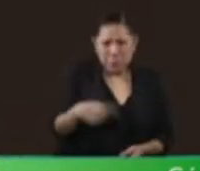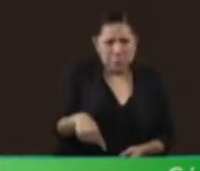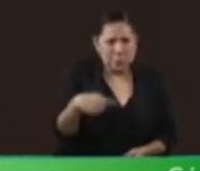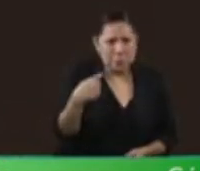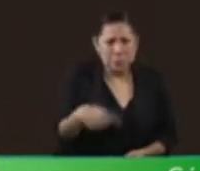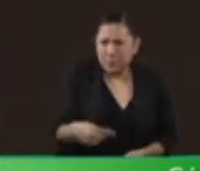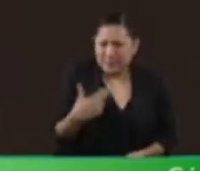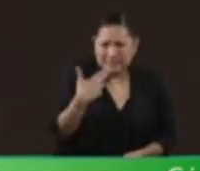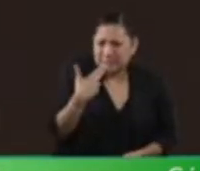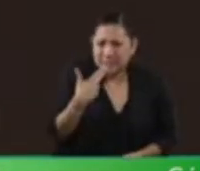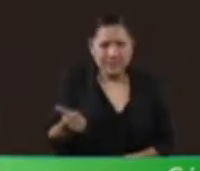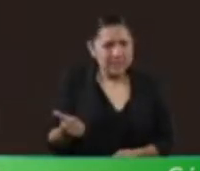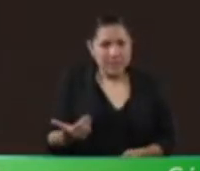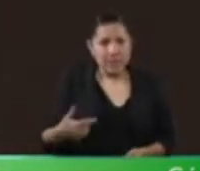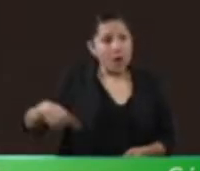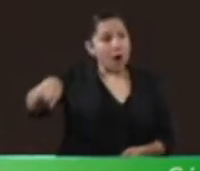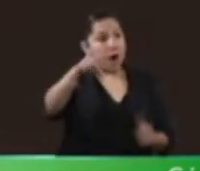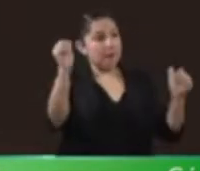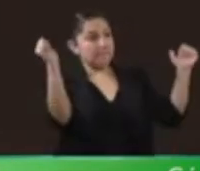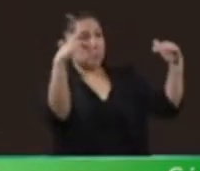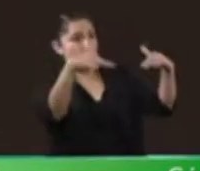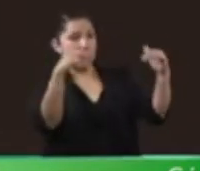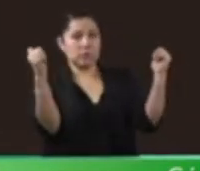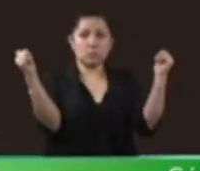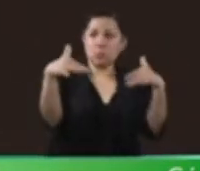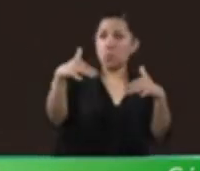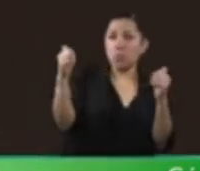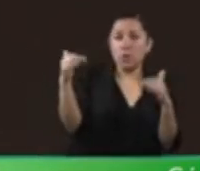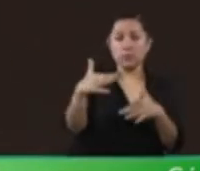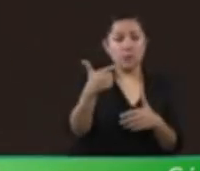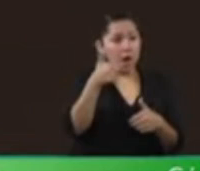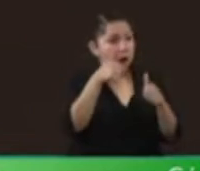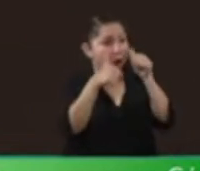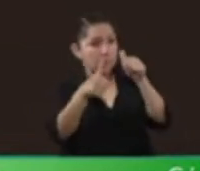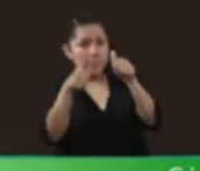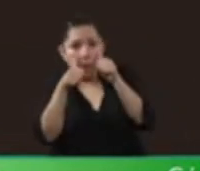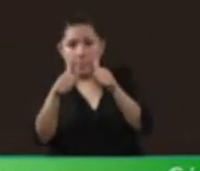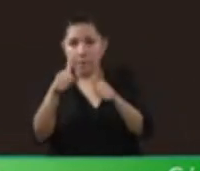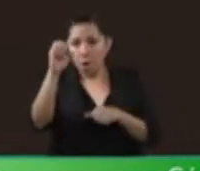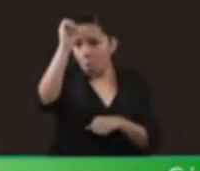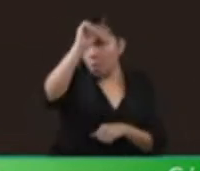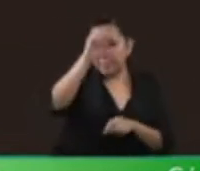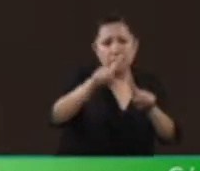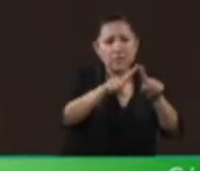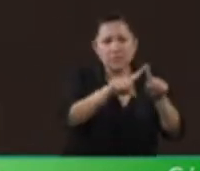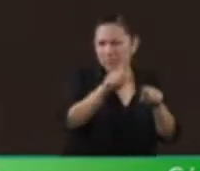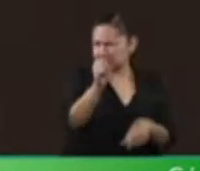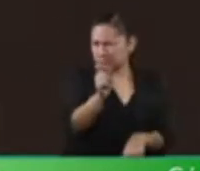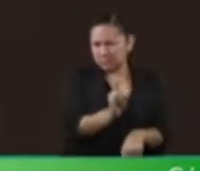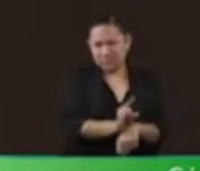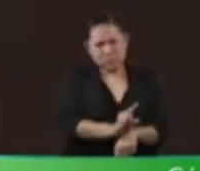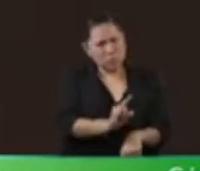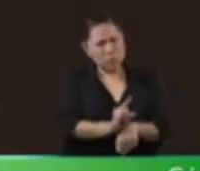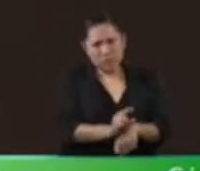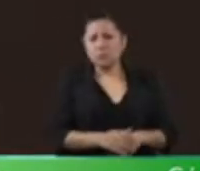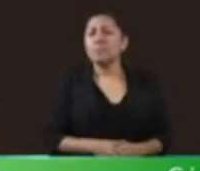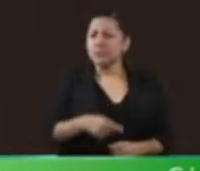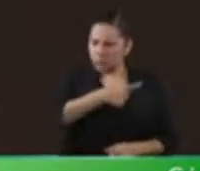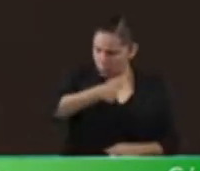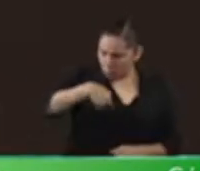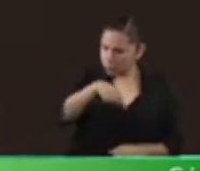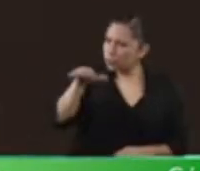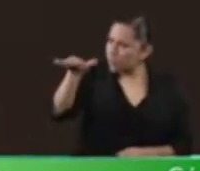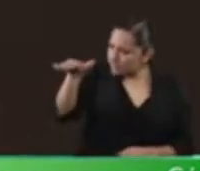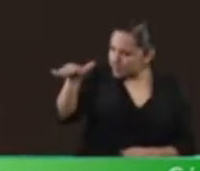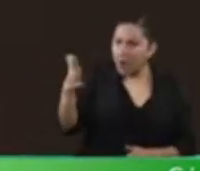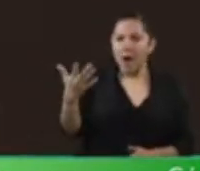Nosotros los invitamos a la reducción de la jornada laboral a las 40 horas, a la ley